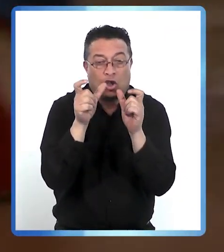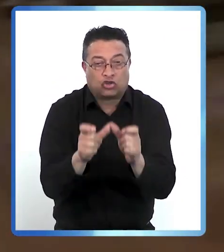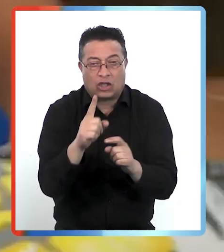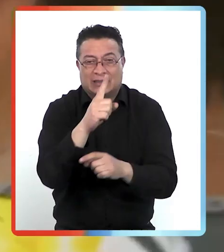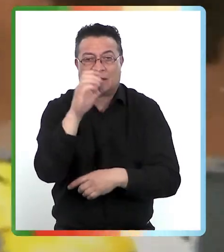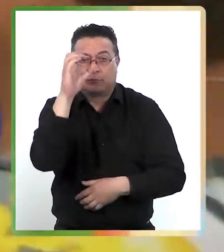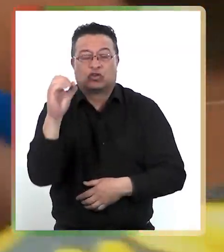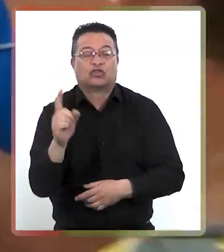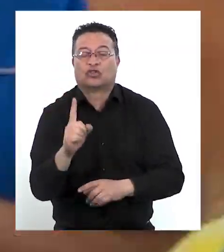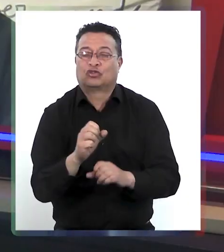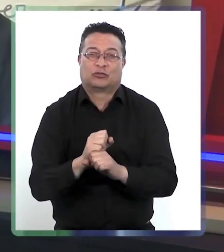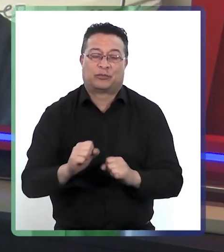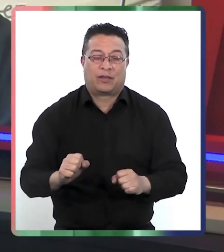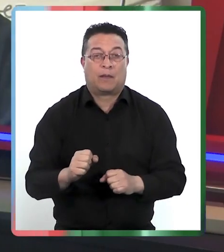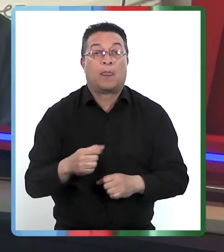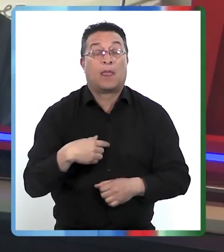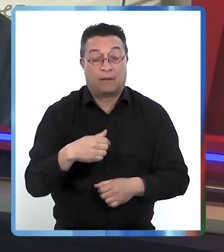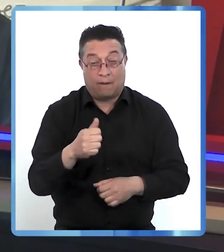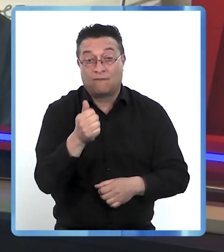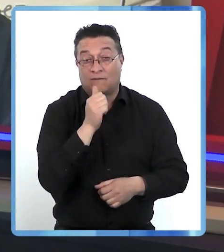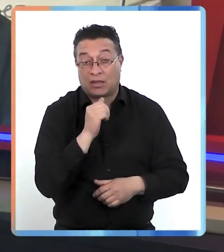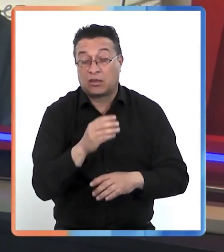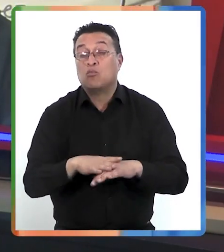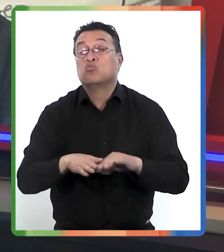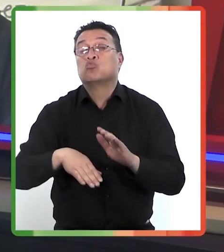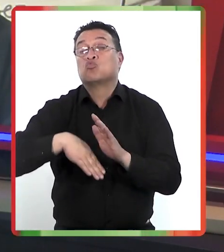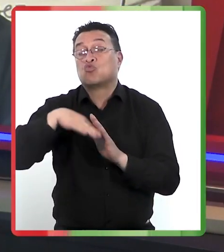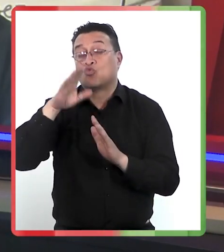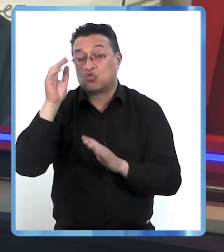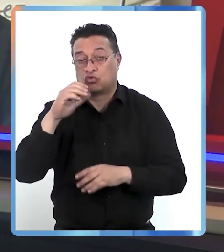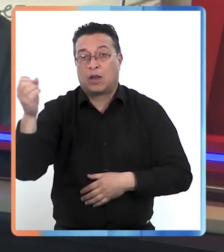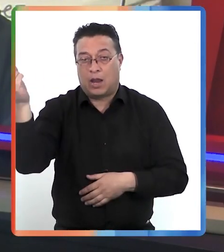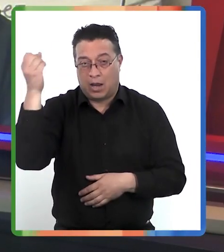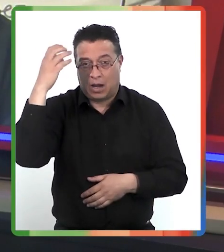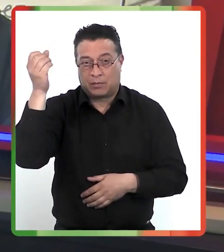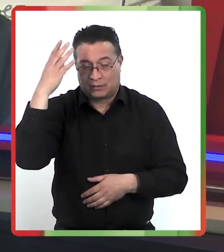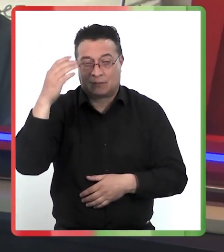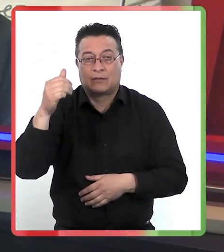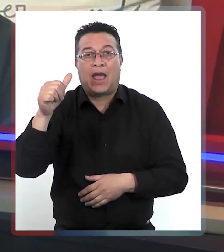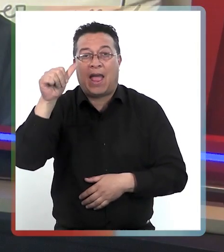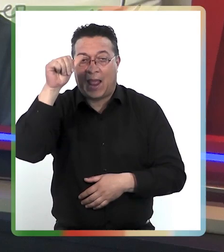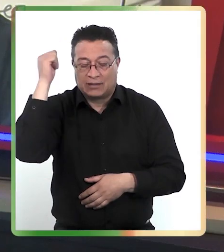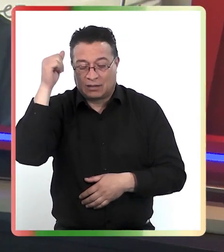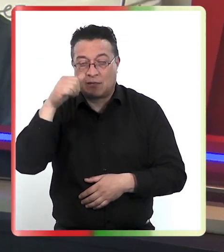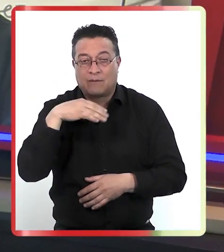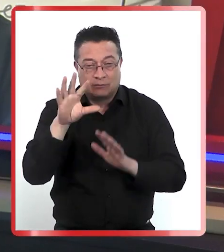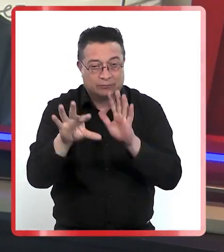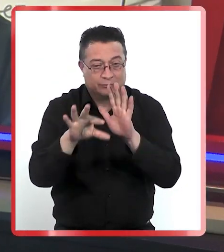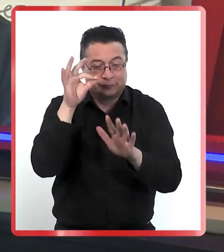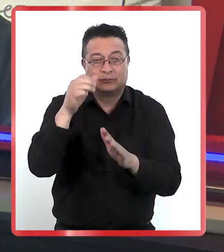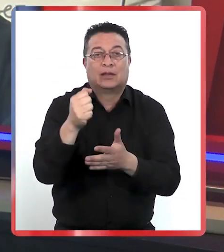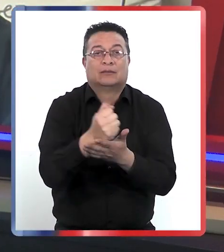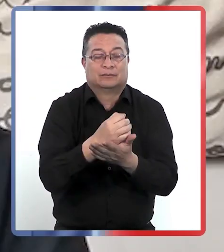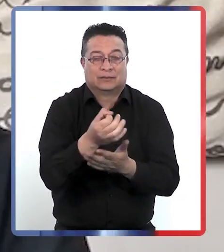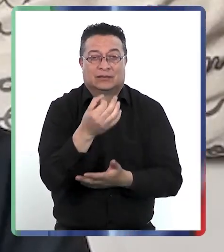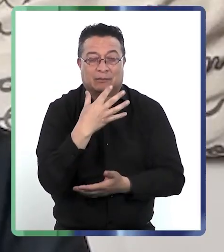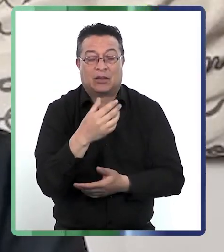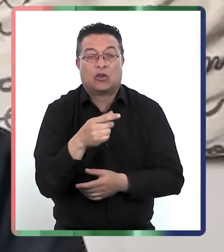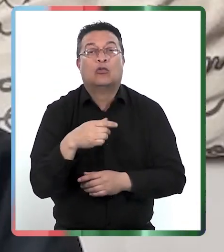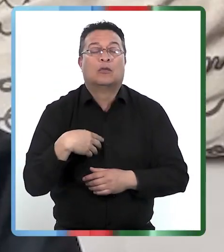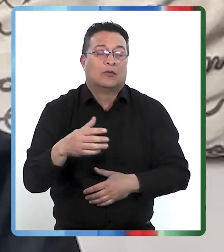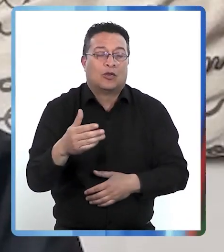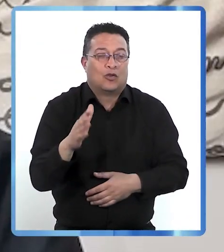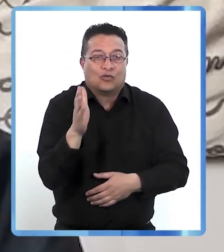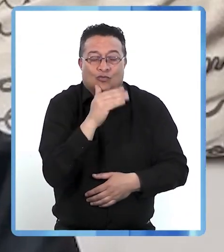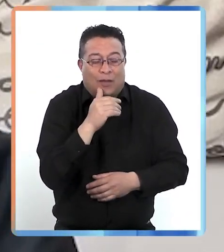o controlarla de manera completa. Eso quiere decir que todavía falta mucho para aprender más sobre el Alzheimer y quizá encontrar alguna cura, ¿no? Muchísimo, digo,